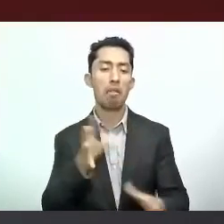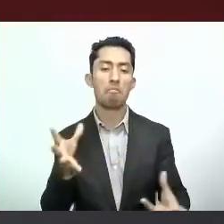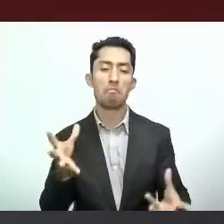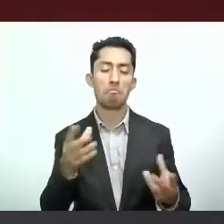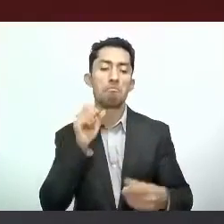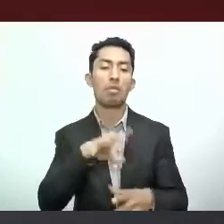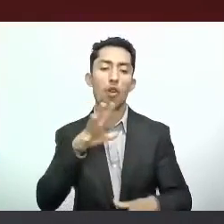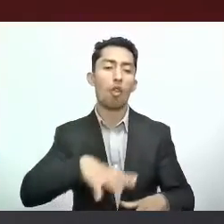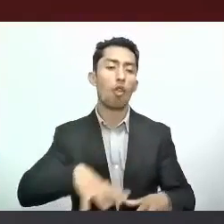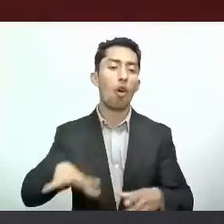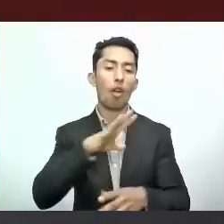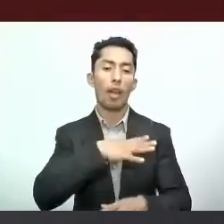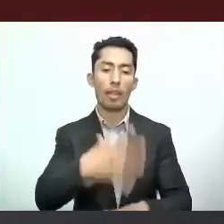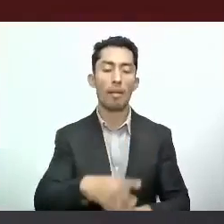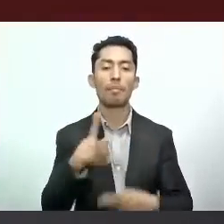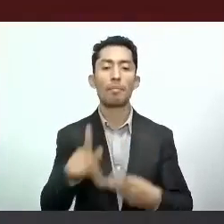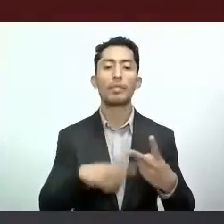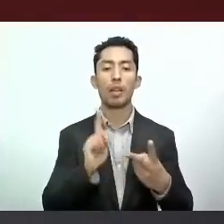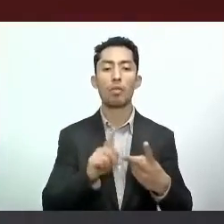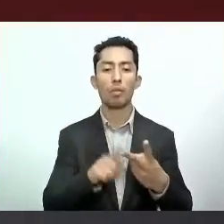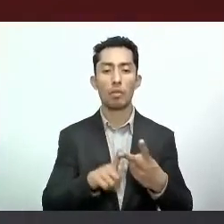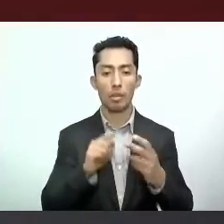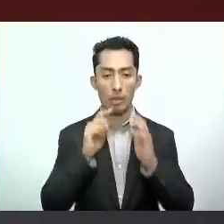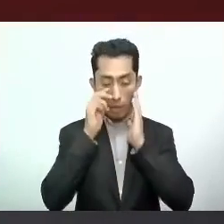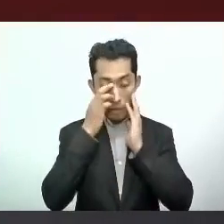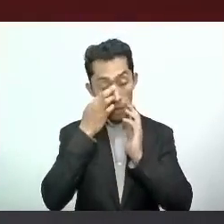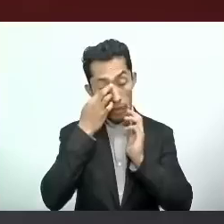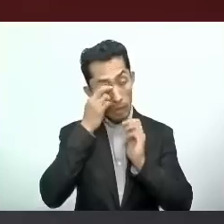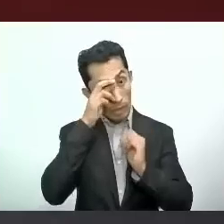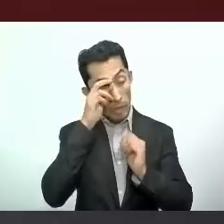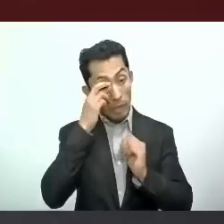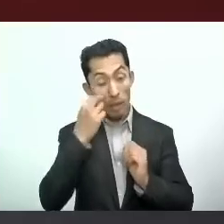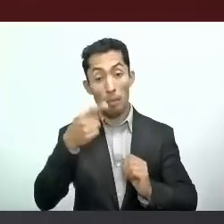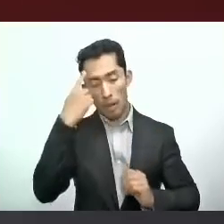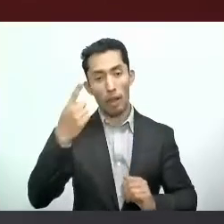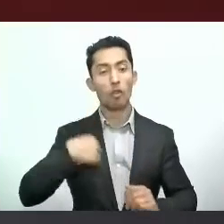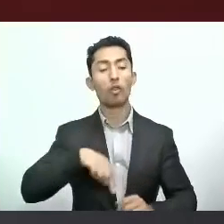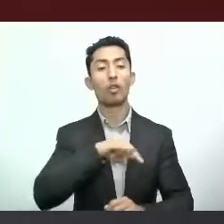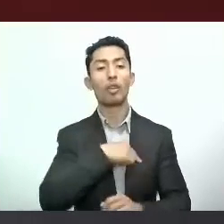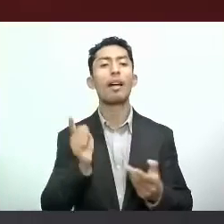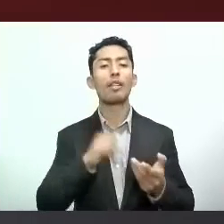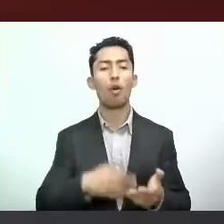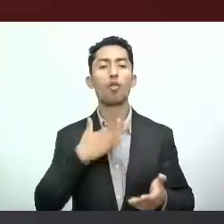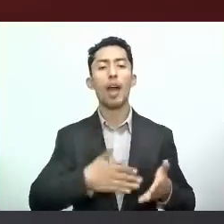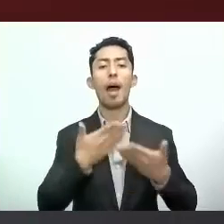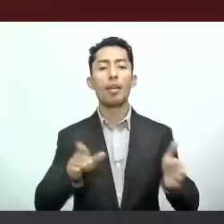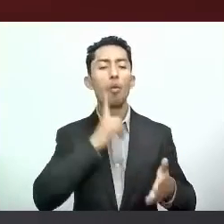la segunda, para nosotras, ¿cómo se ve la justicia abierta feminista?